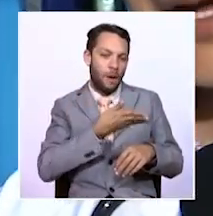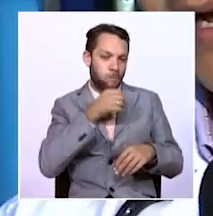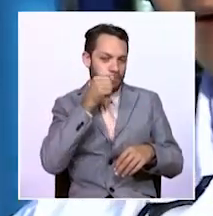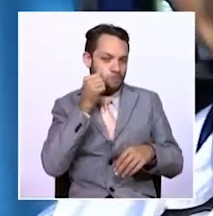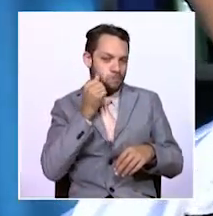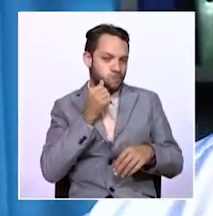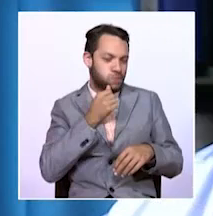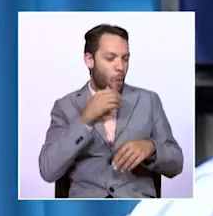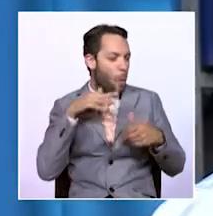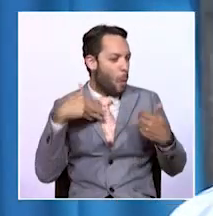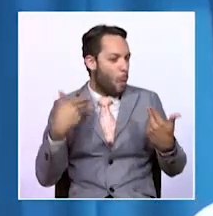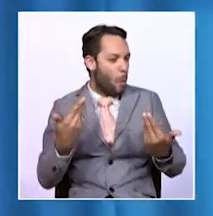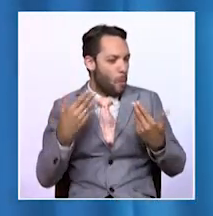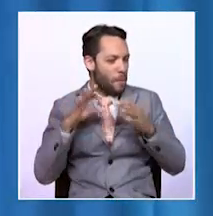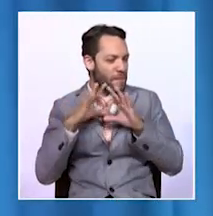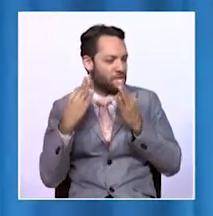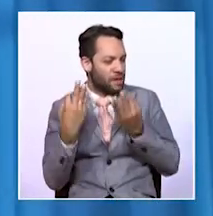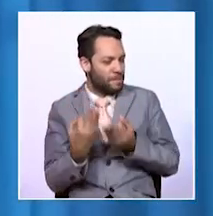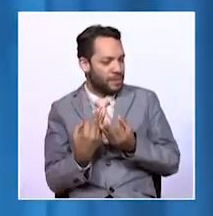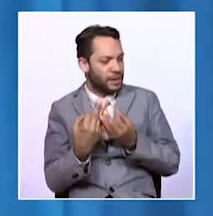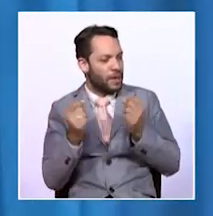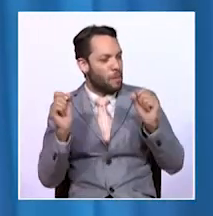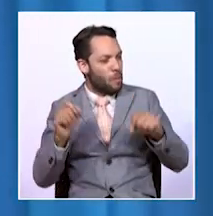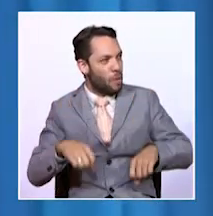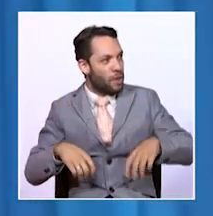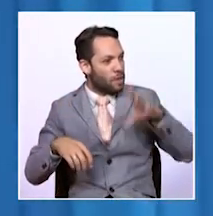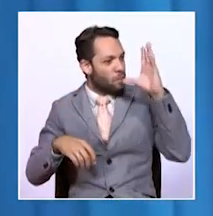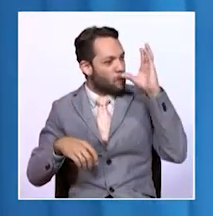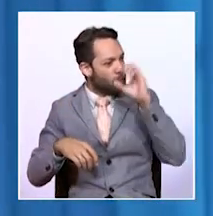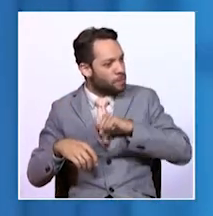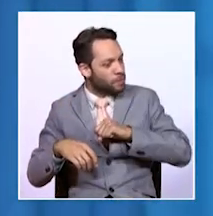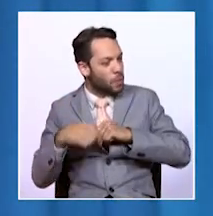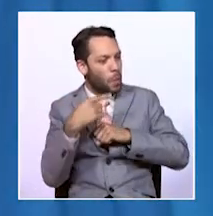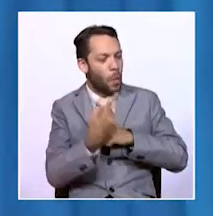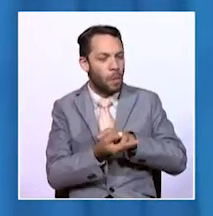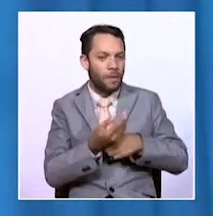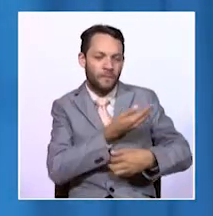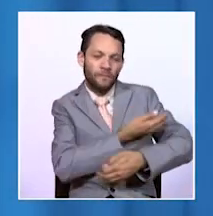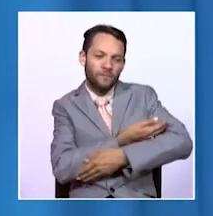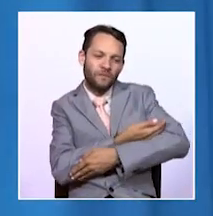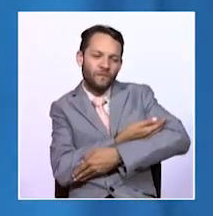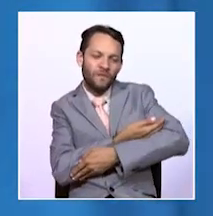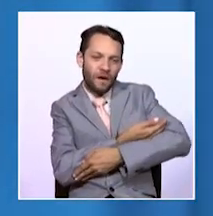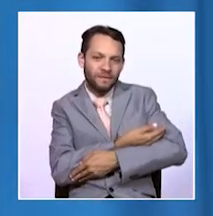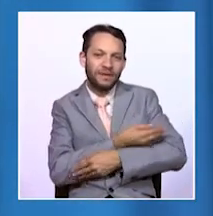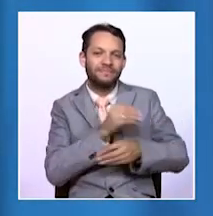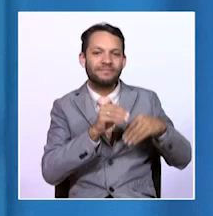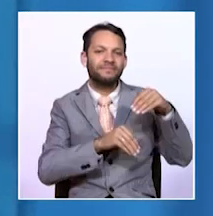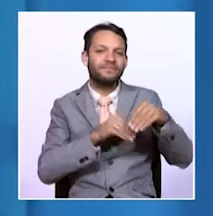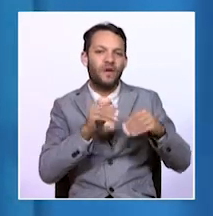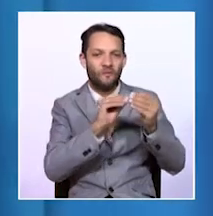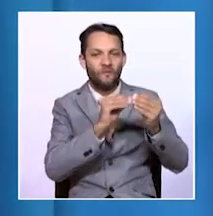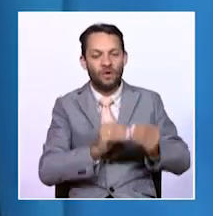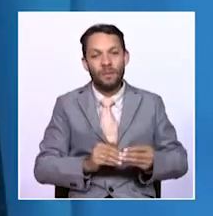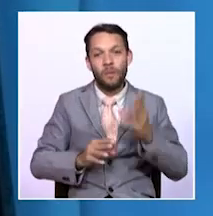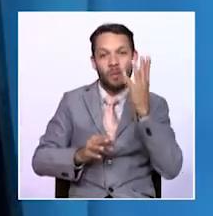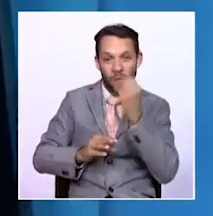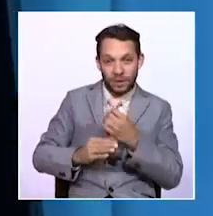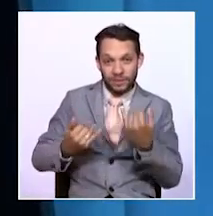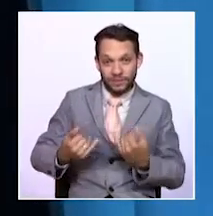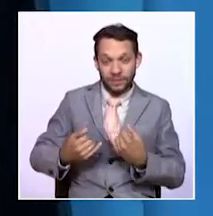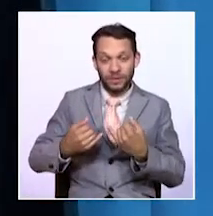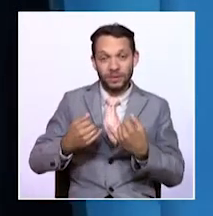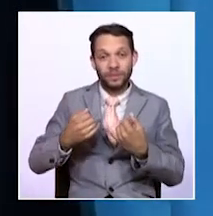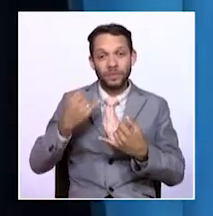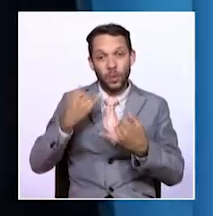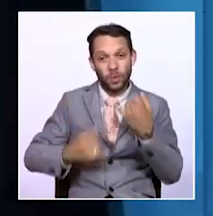cómo la familia puede ver cómo se va formando este ser que viene en camino. Vamos a un corte de